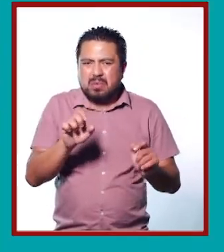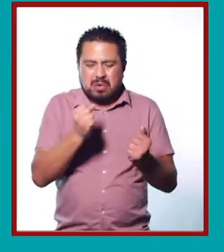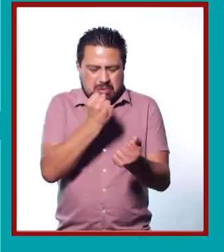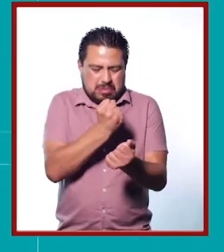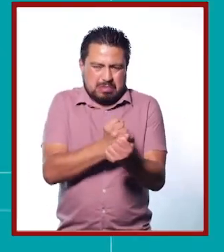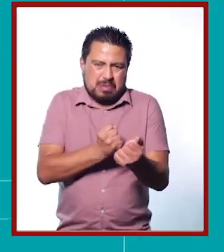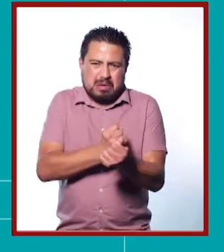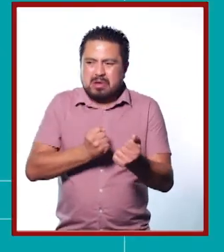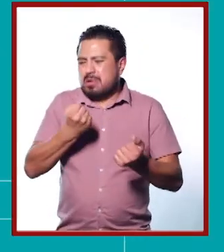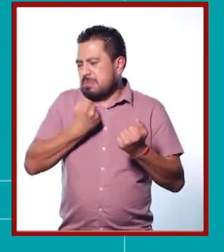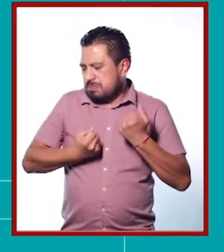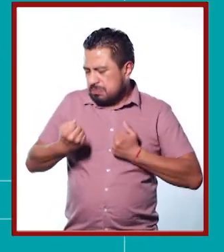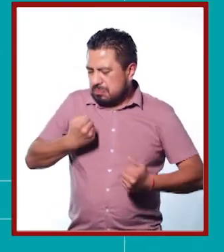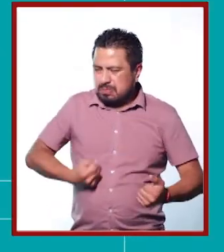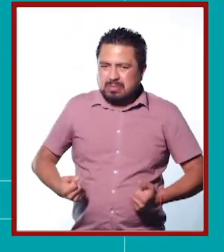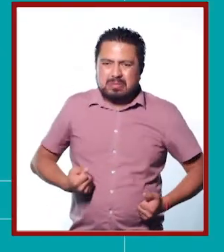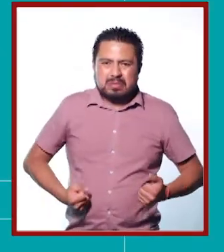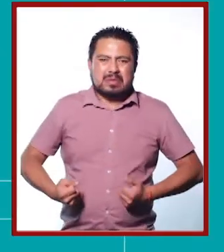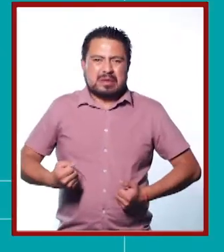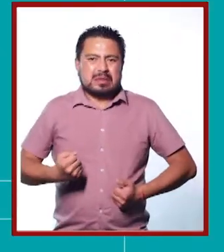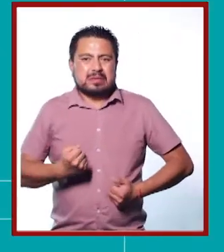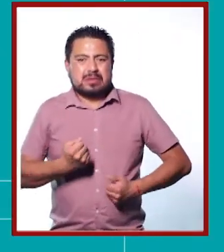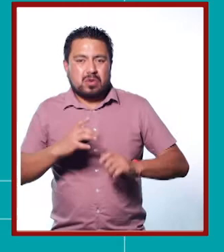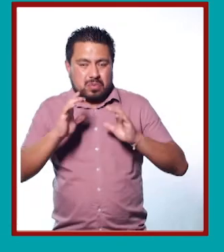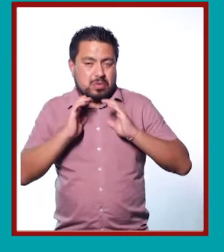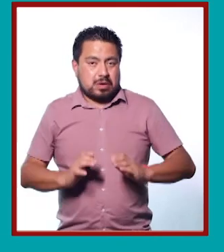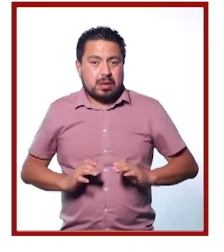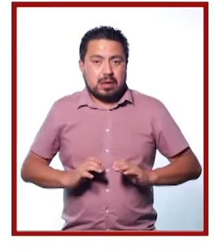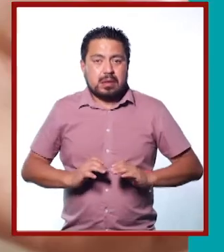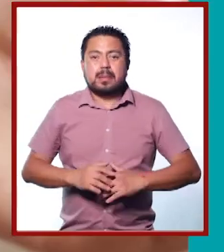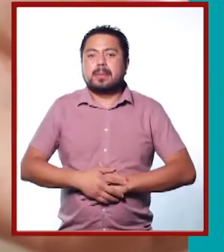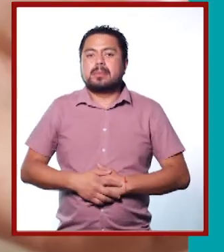se cortan en diferentes partes del cuerpo, las autolesiones.